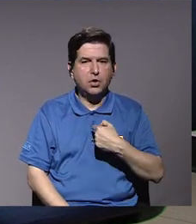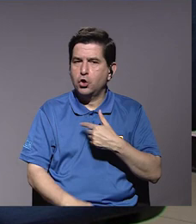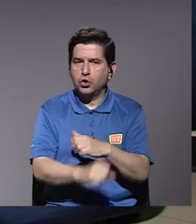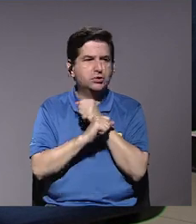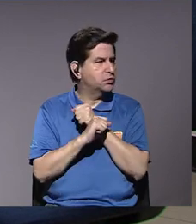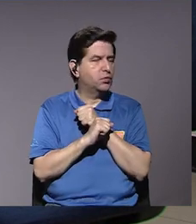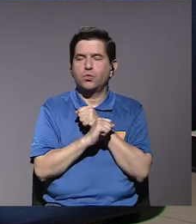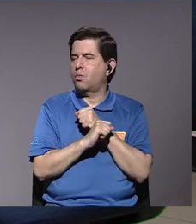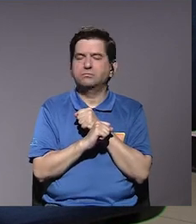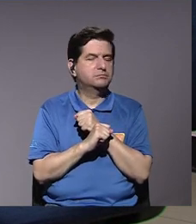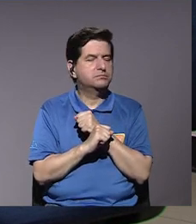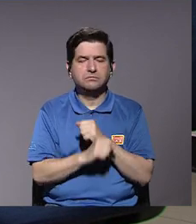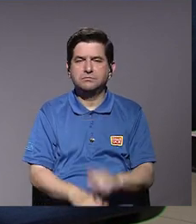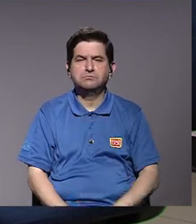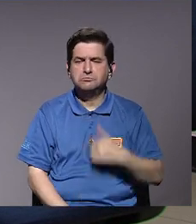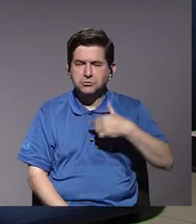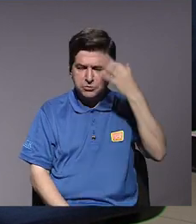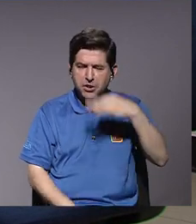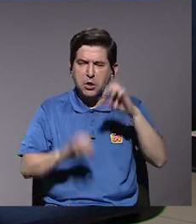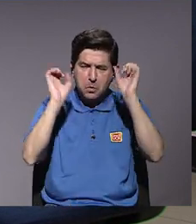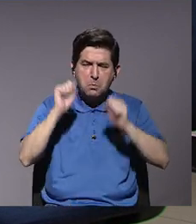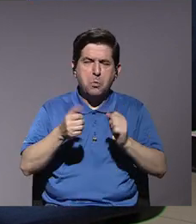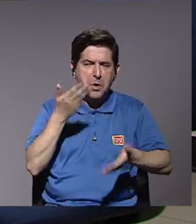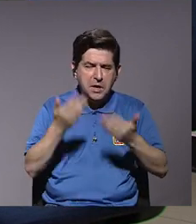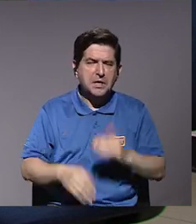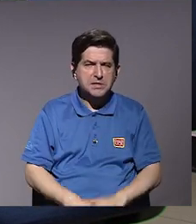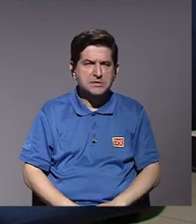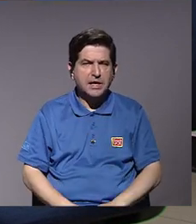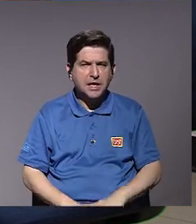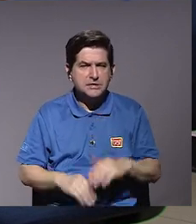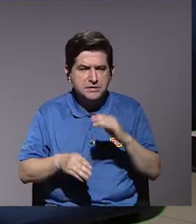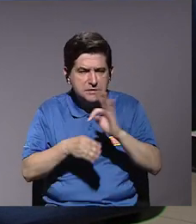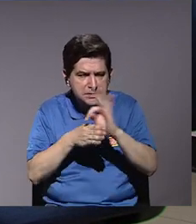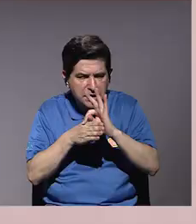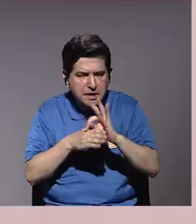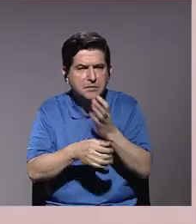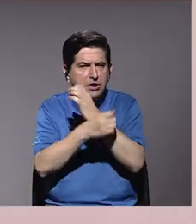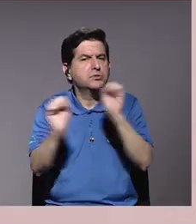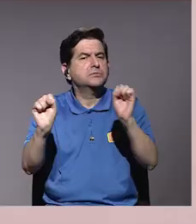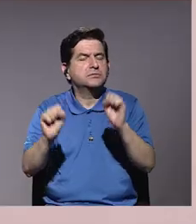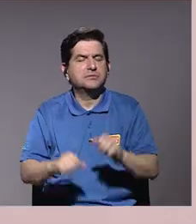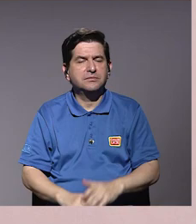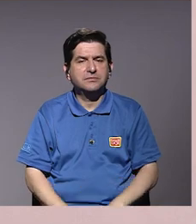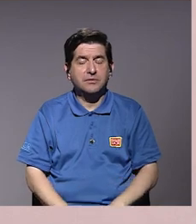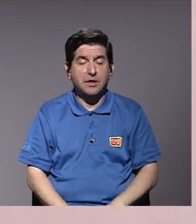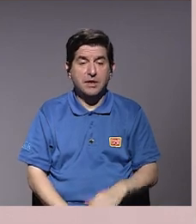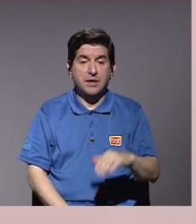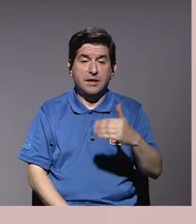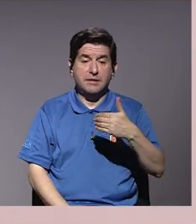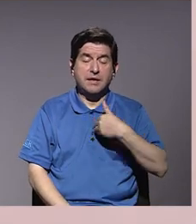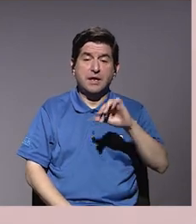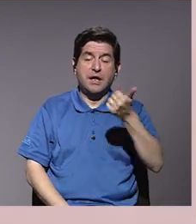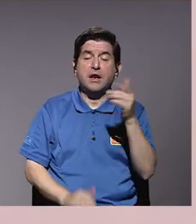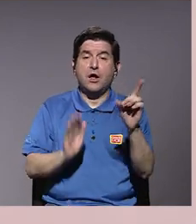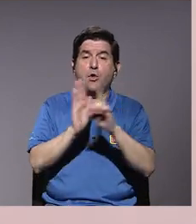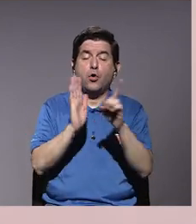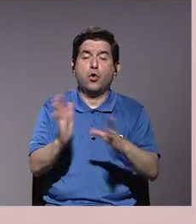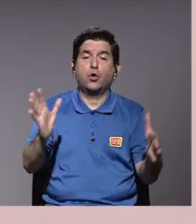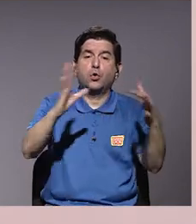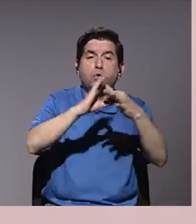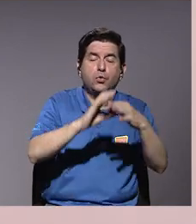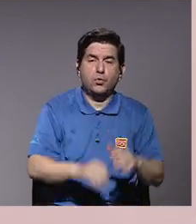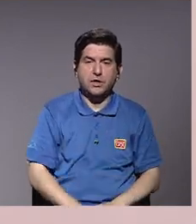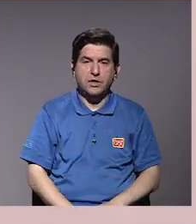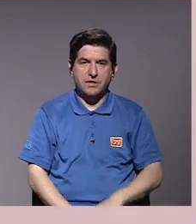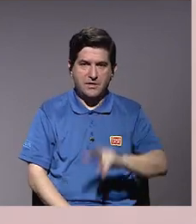estoy tan seguro, me parece que me la pueden salvar, etc. Y acá nosotros tenemos otro derecho que va ligado